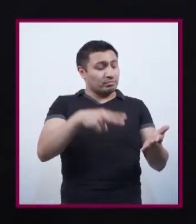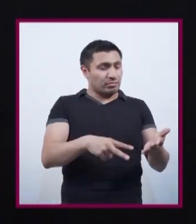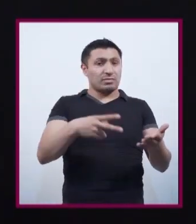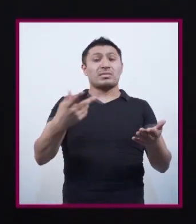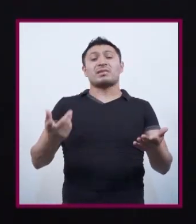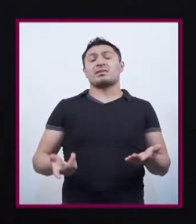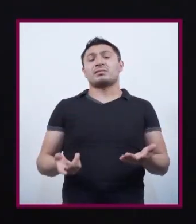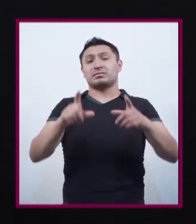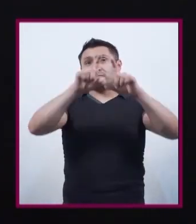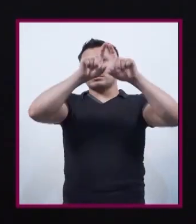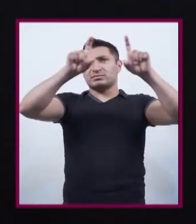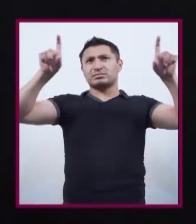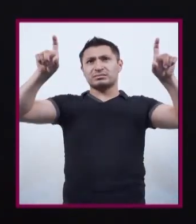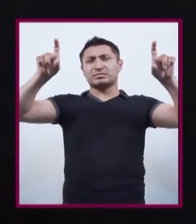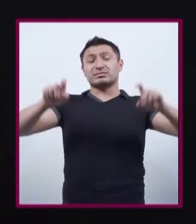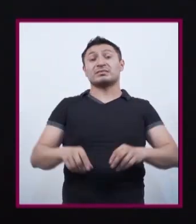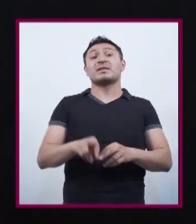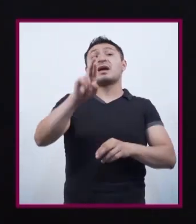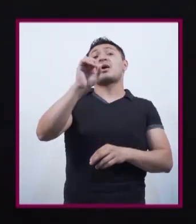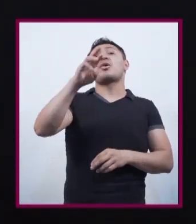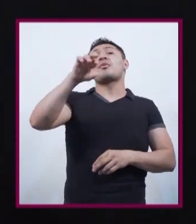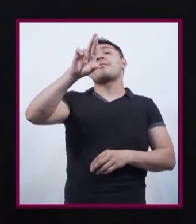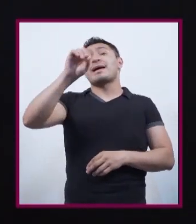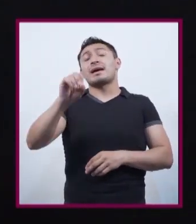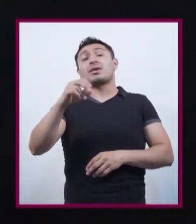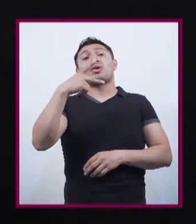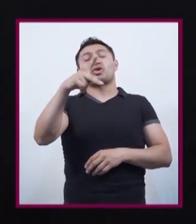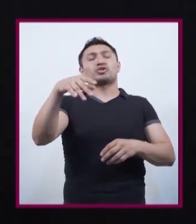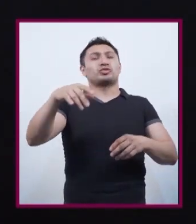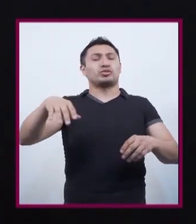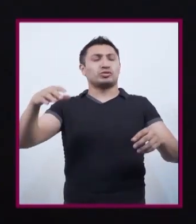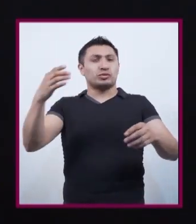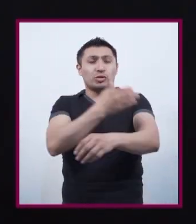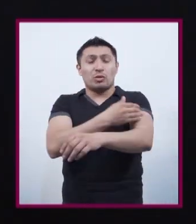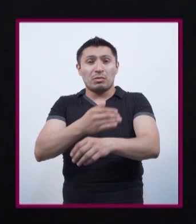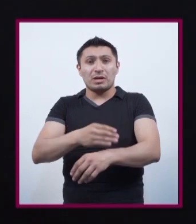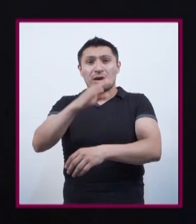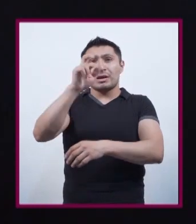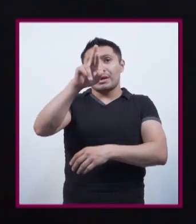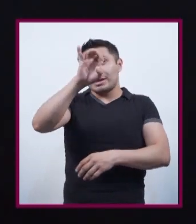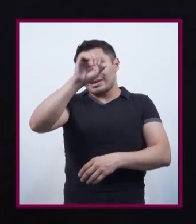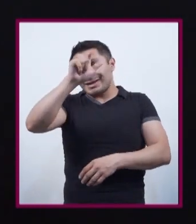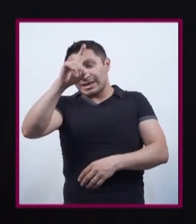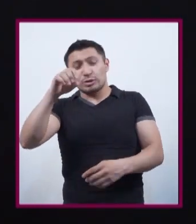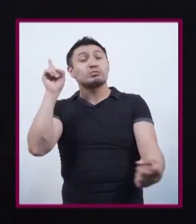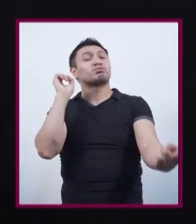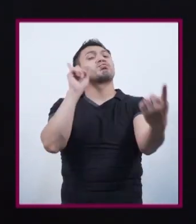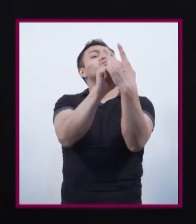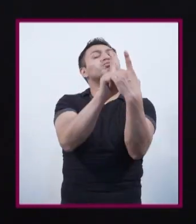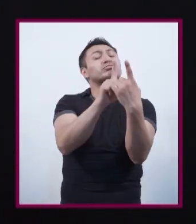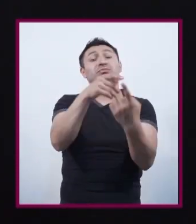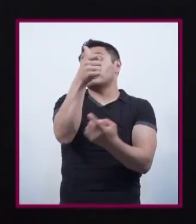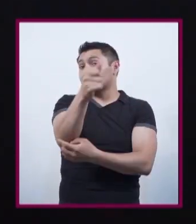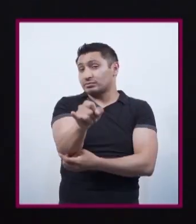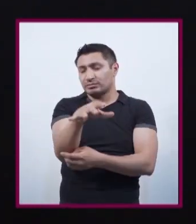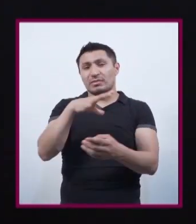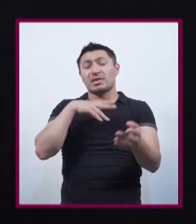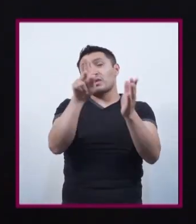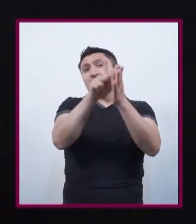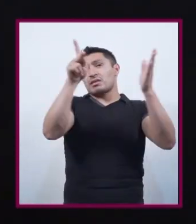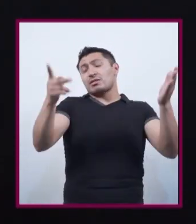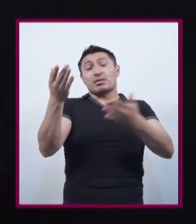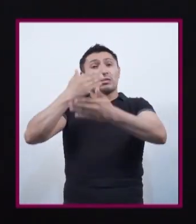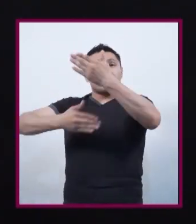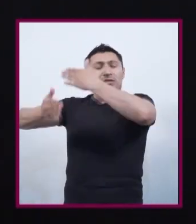el siguiente titular: Romero Carrasco y sus cómplices careados. Fue así como a través de los periódicos de